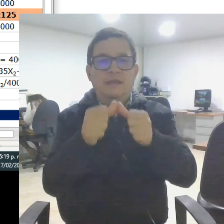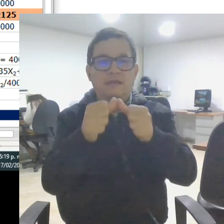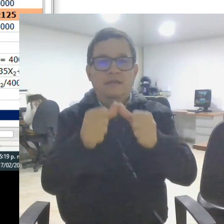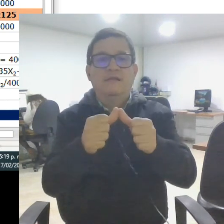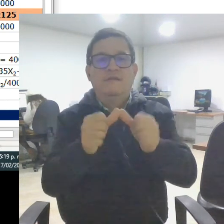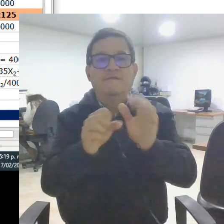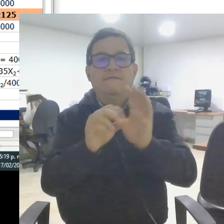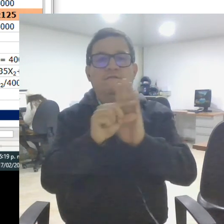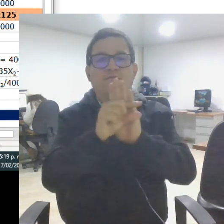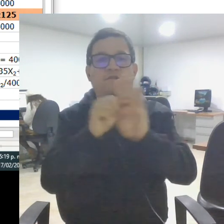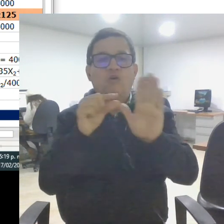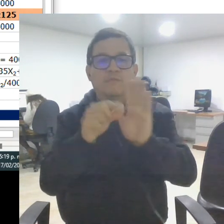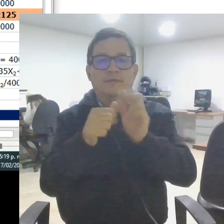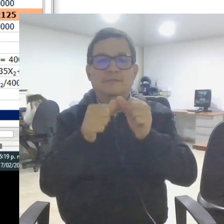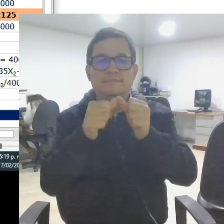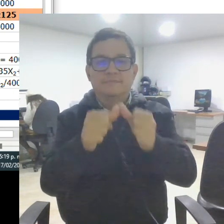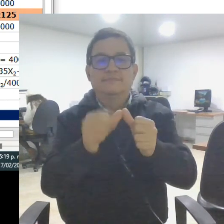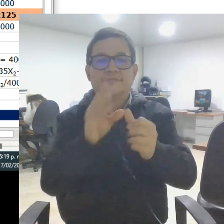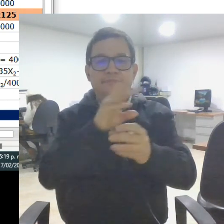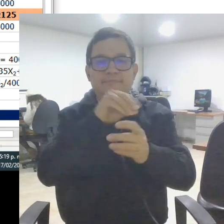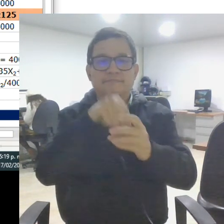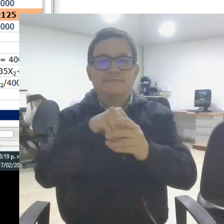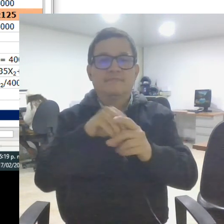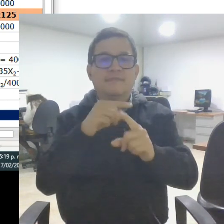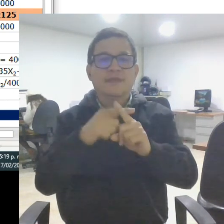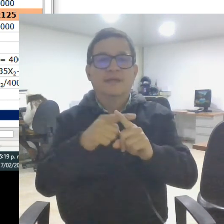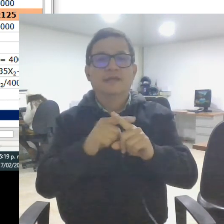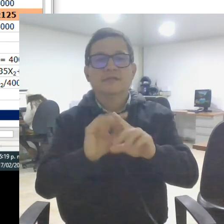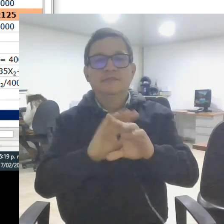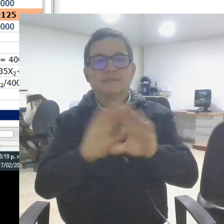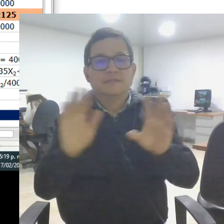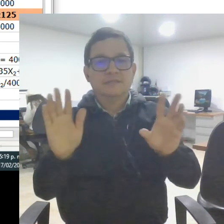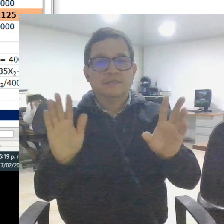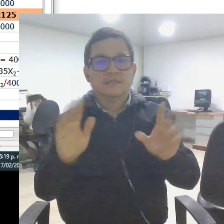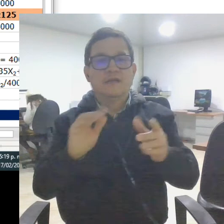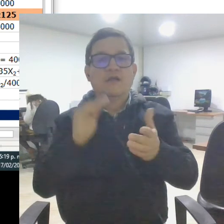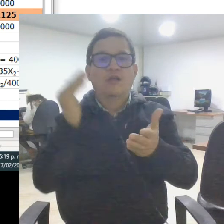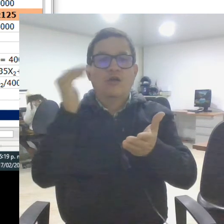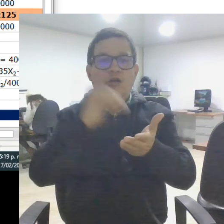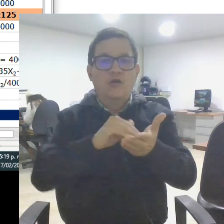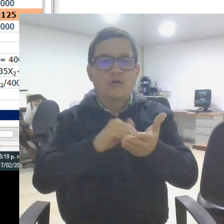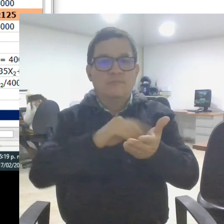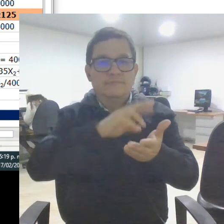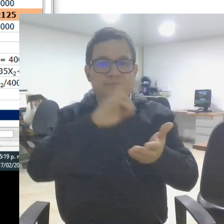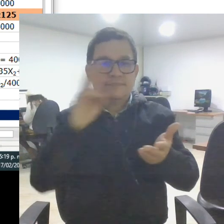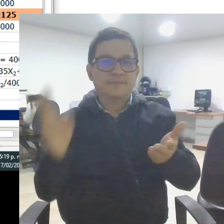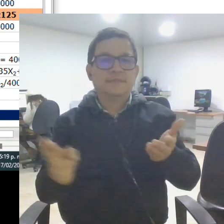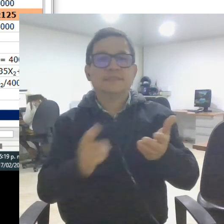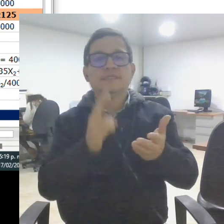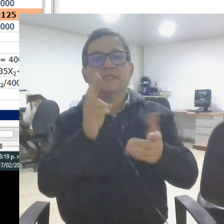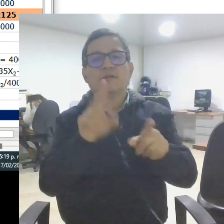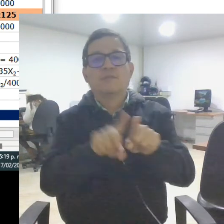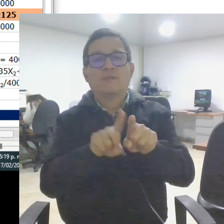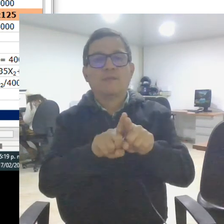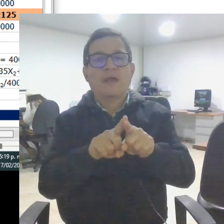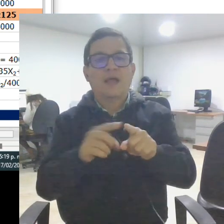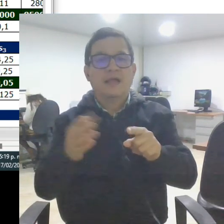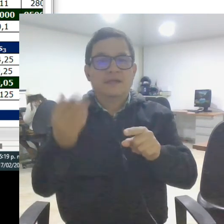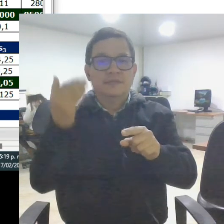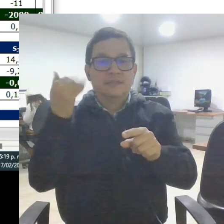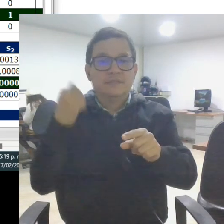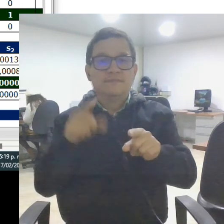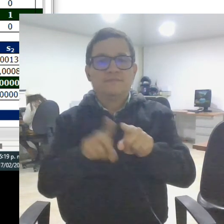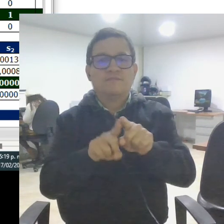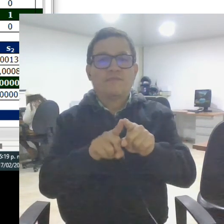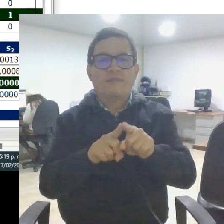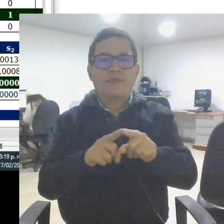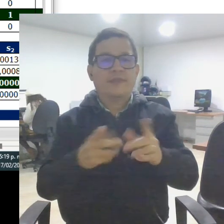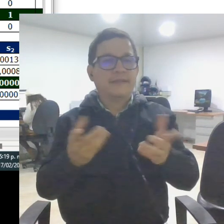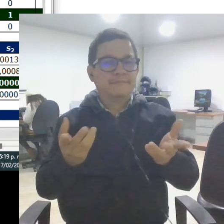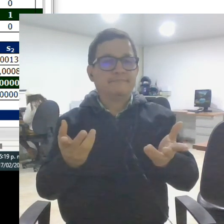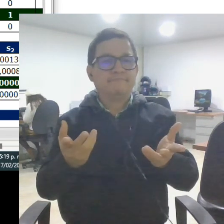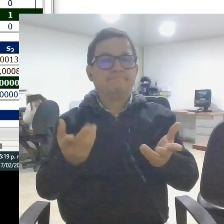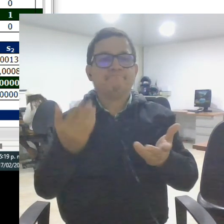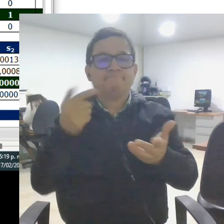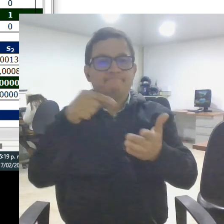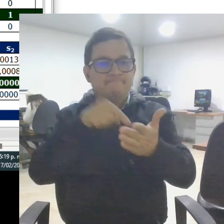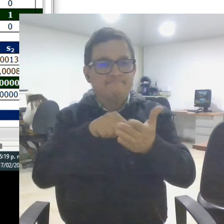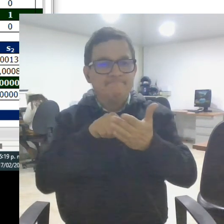fórmula en Excel. Posteriormente volvemos a repetir lo que habíamos mencionado en este caso acá,